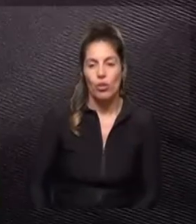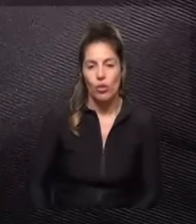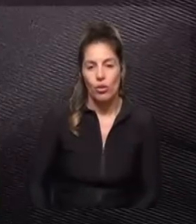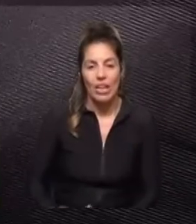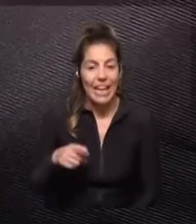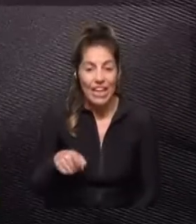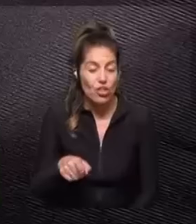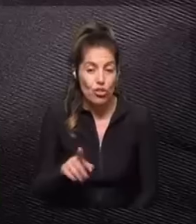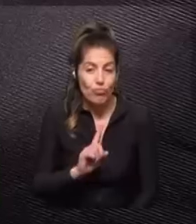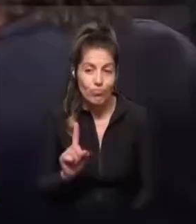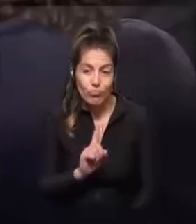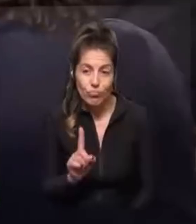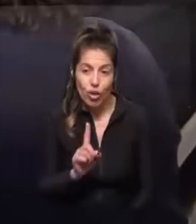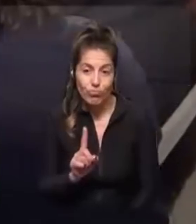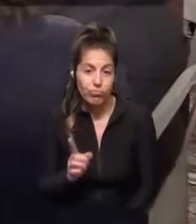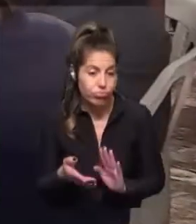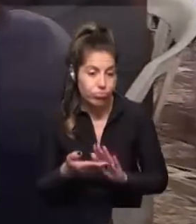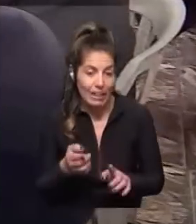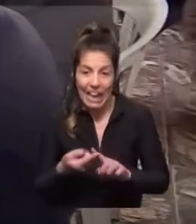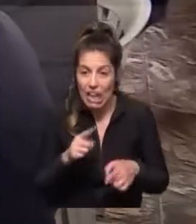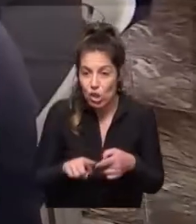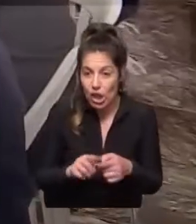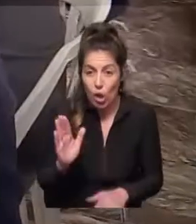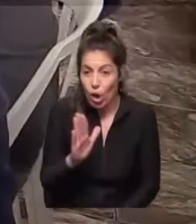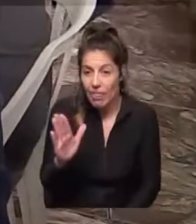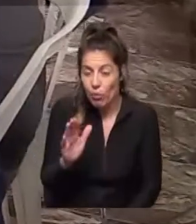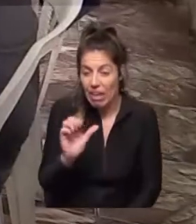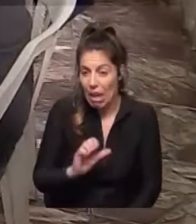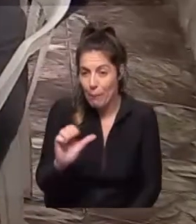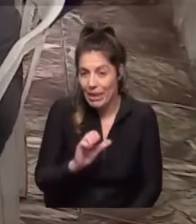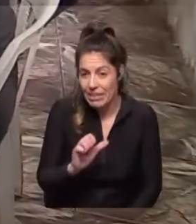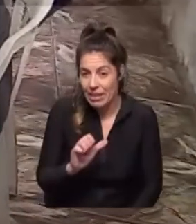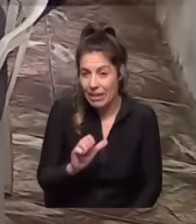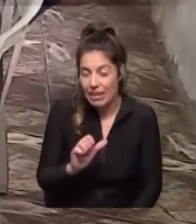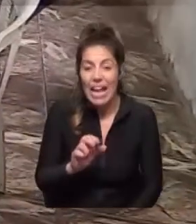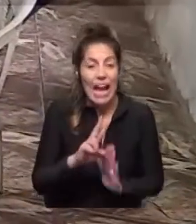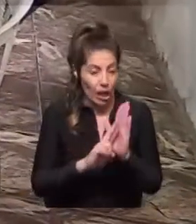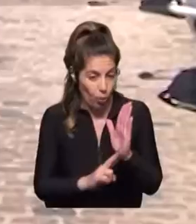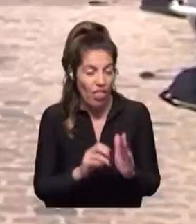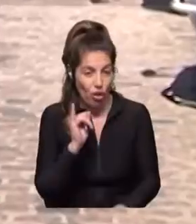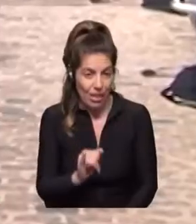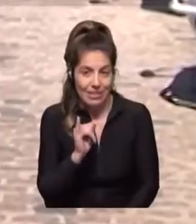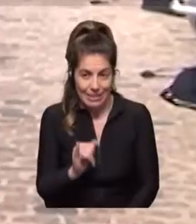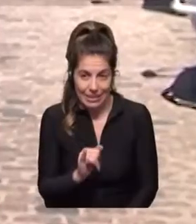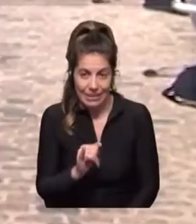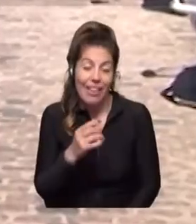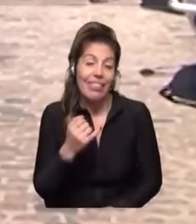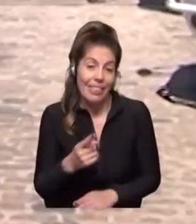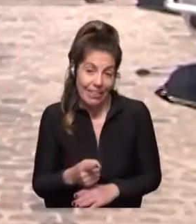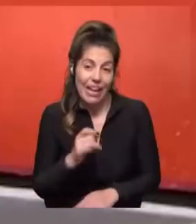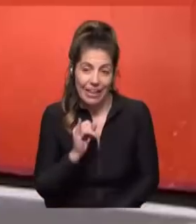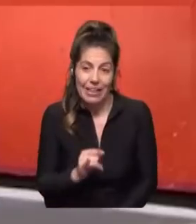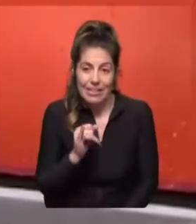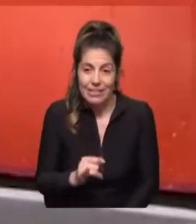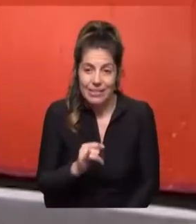ellos no tienen nada que ver con las deudas de la empresa si bien son los reguladores y son los que tendrían que tener un poco de